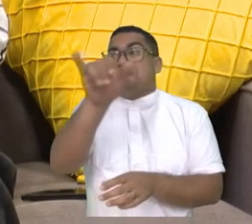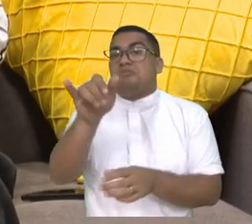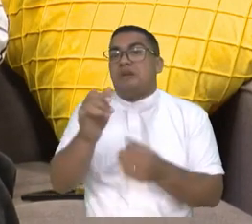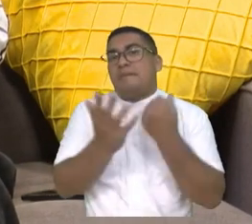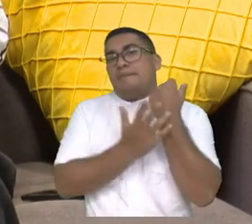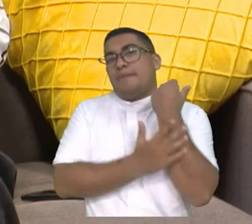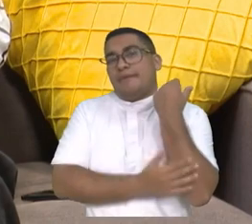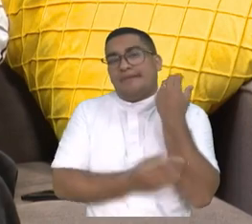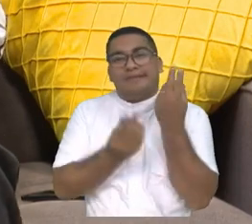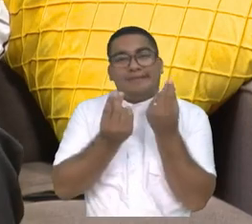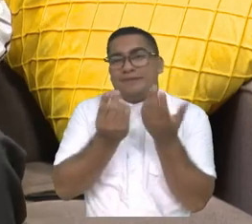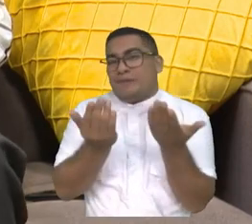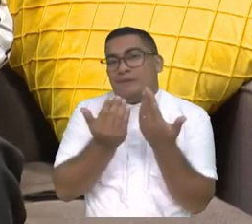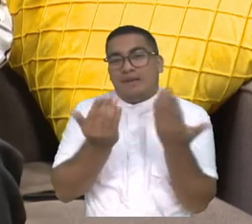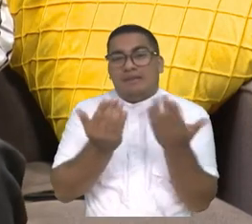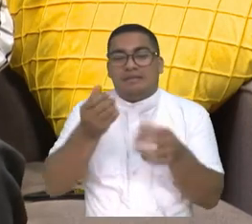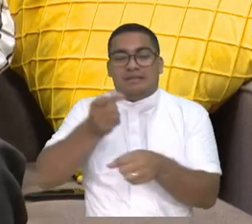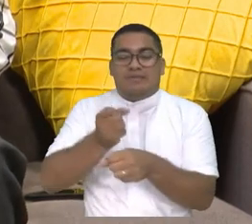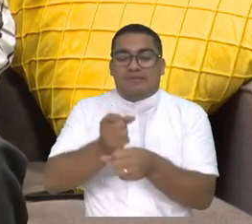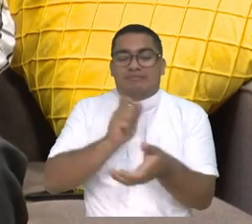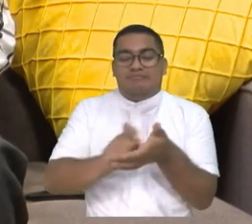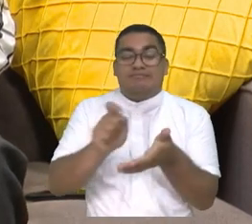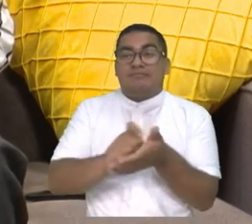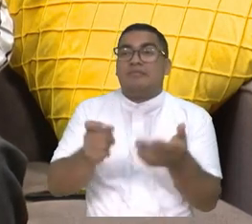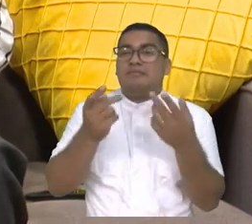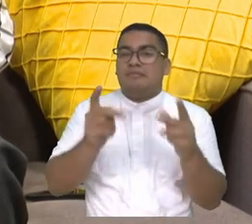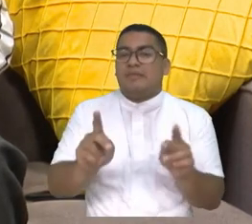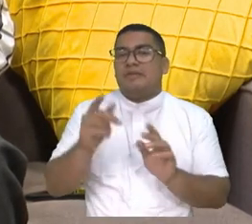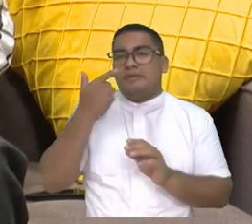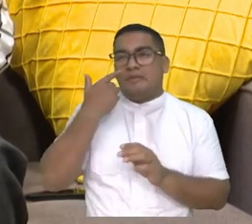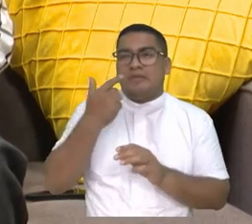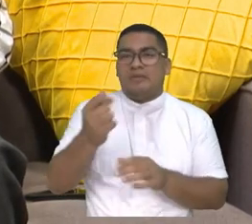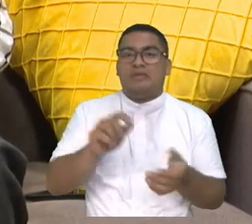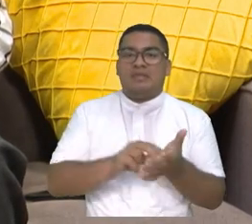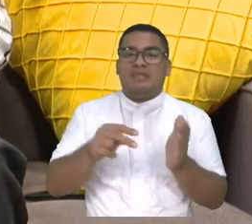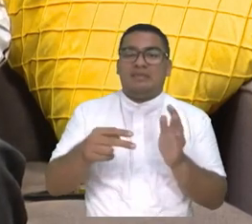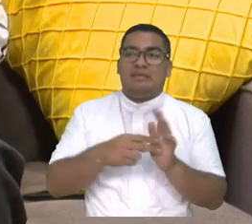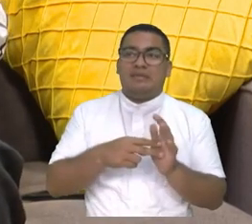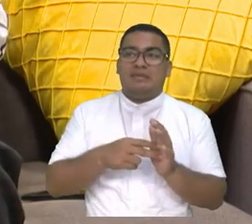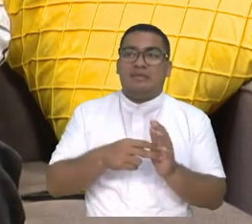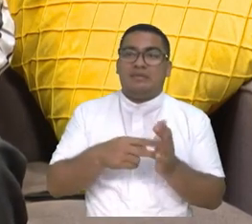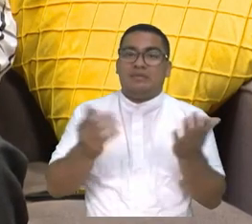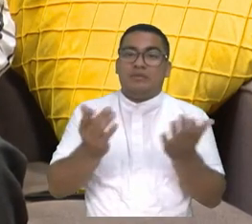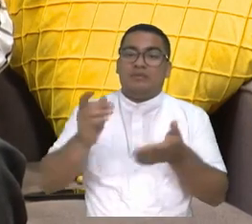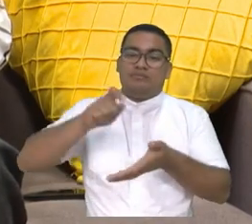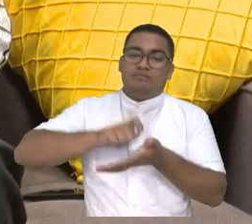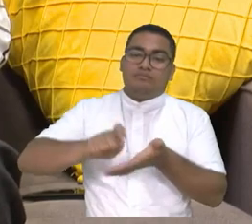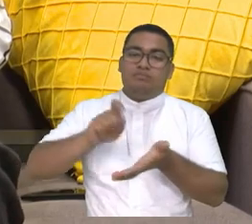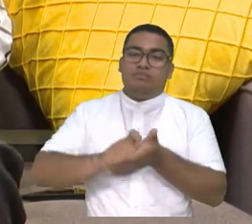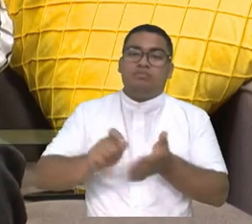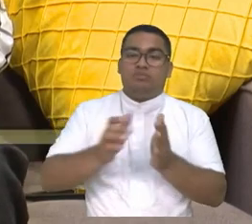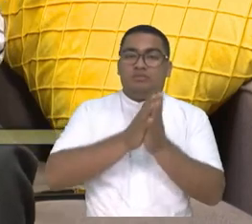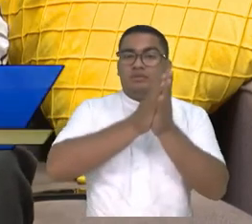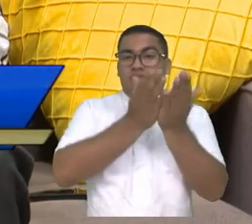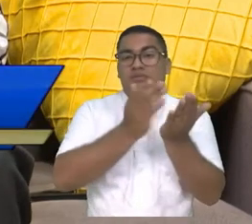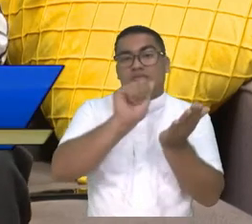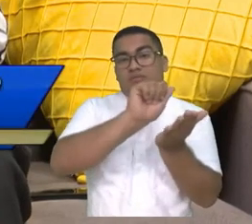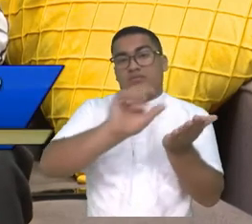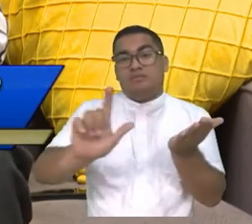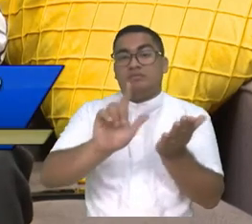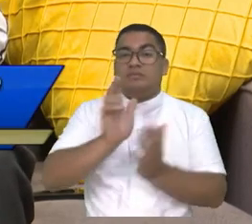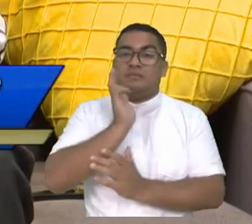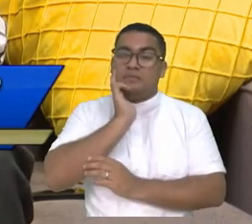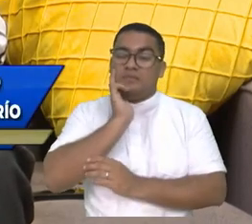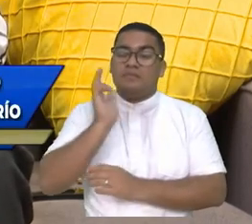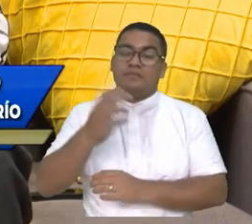desarrollar precisamente su vida literaria. Conocer un poquito lo que significó la construcción, la escritura de Azul en esas condiciones de